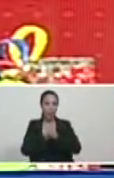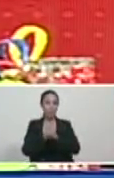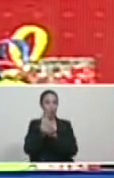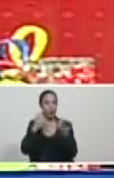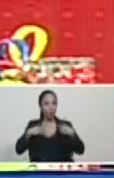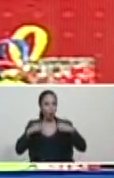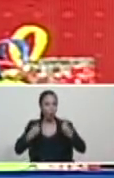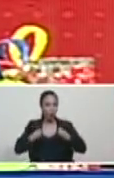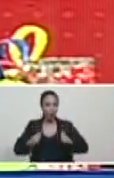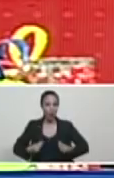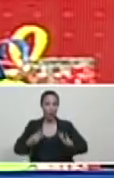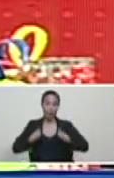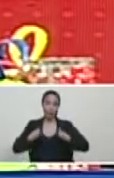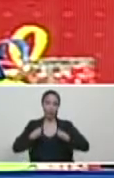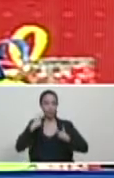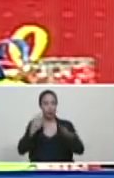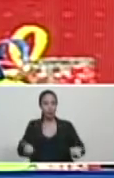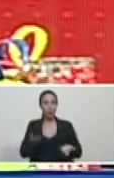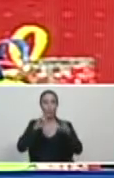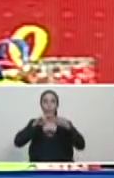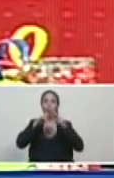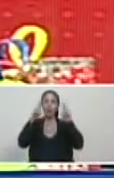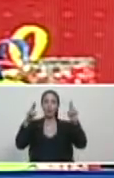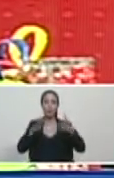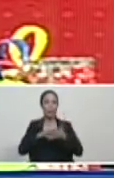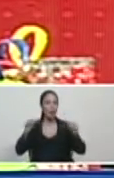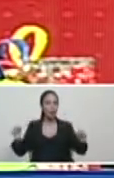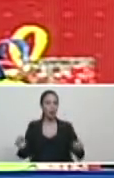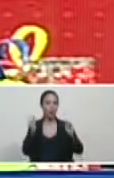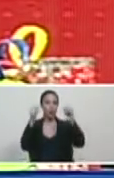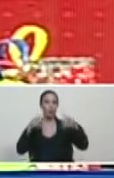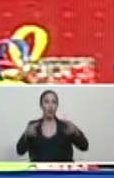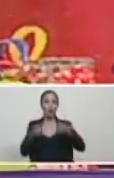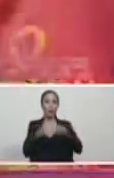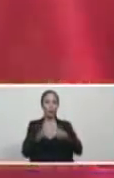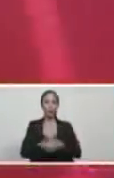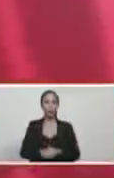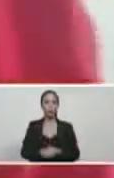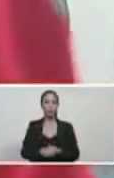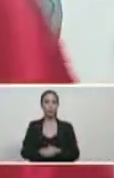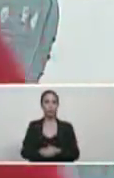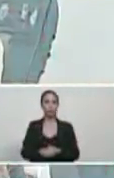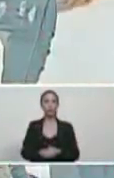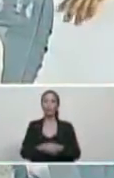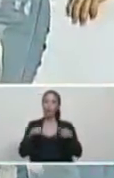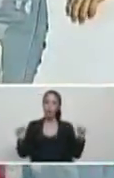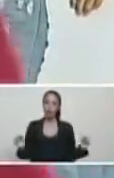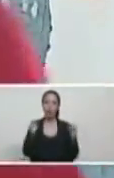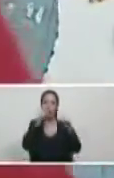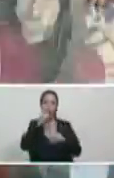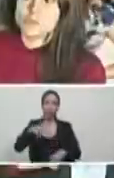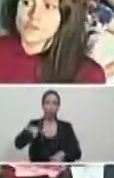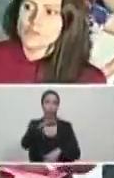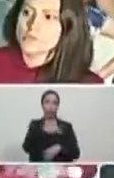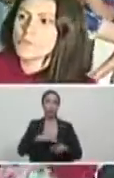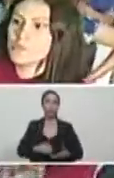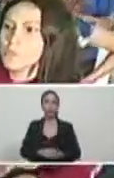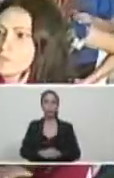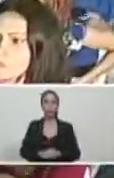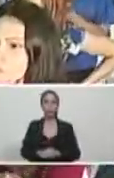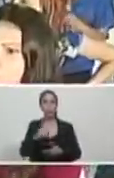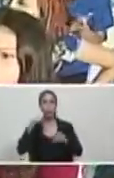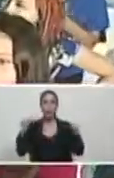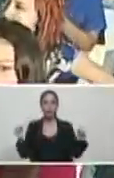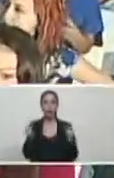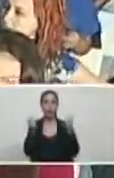vida. Paz y vida al pueblo de Venezuela. Que viva el movimiento por la paz y la vida. Que viva el pueblo de Venezuela. Que viva la